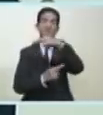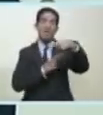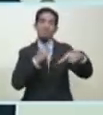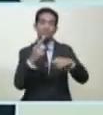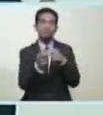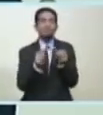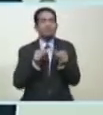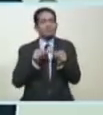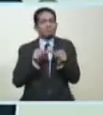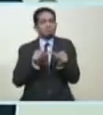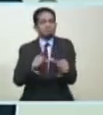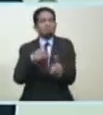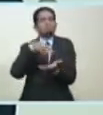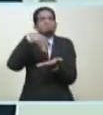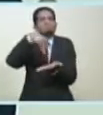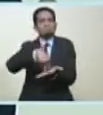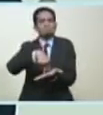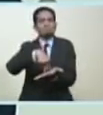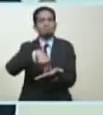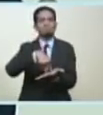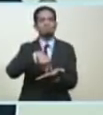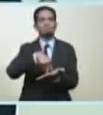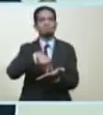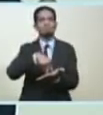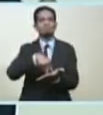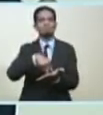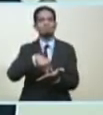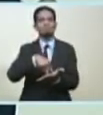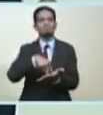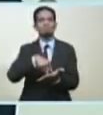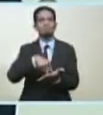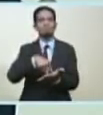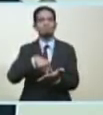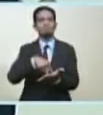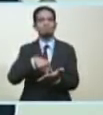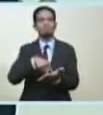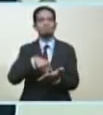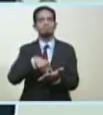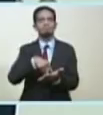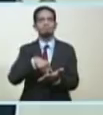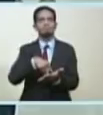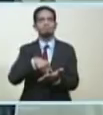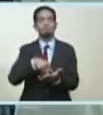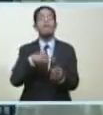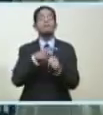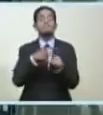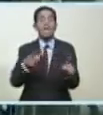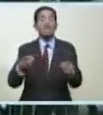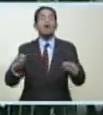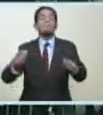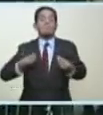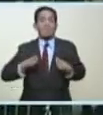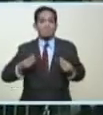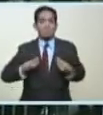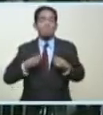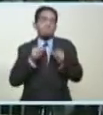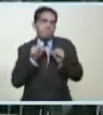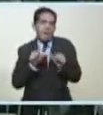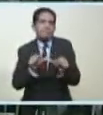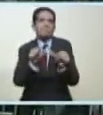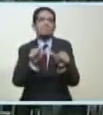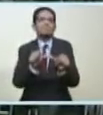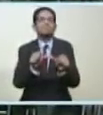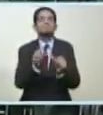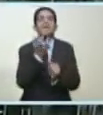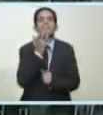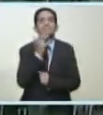mantuvieron un ritmo no tan elevado entonces a partir de esa hora, aunque sí mantuvieron vivos los centros electorales, en algunos casos